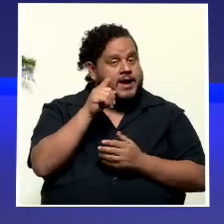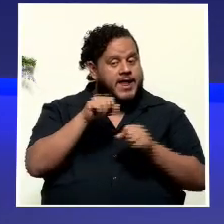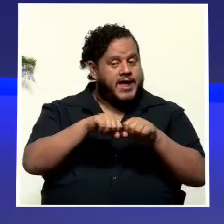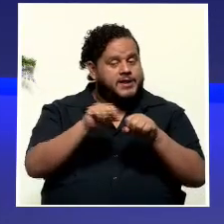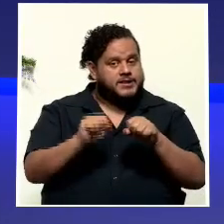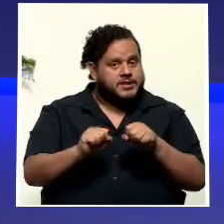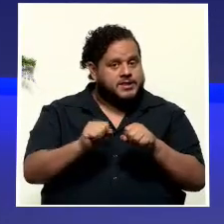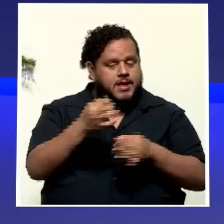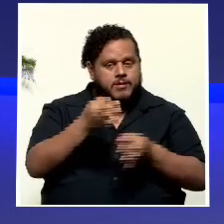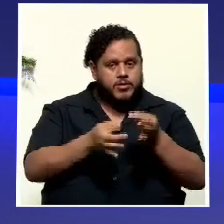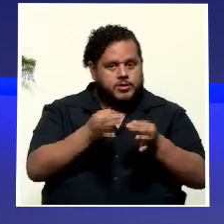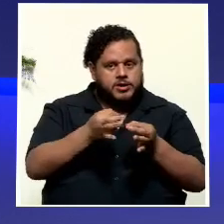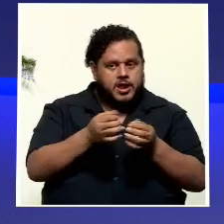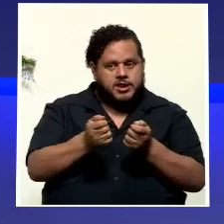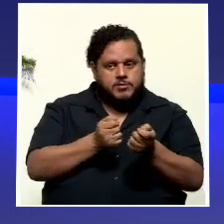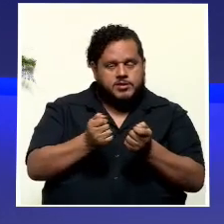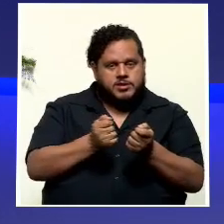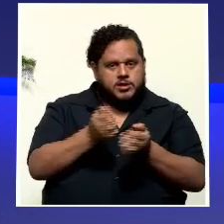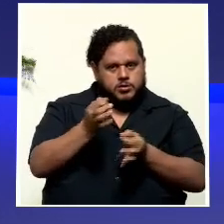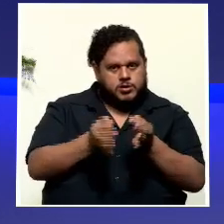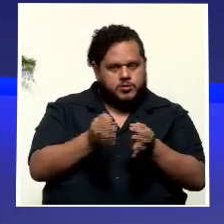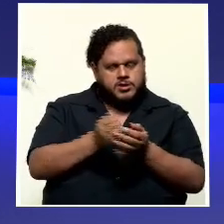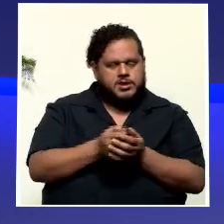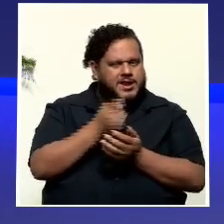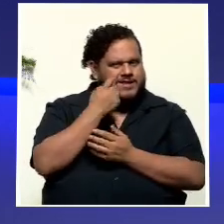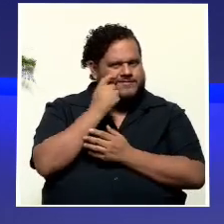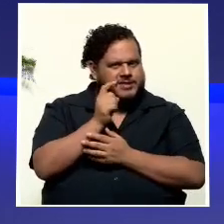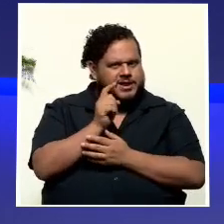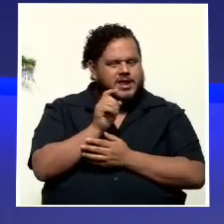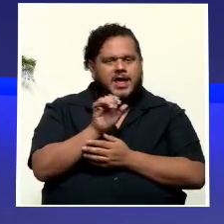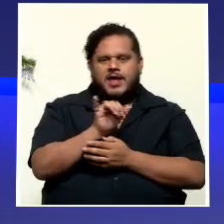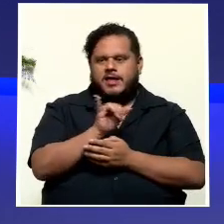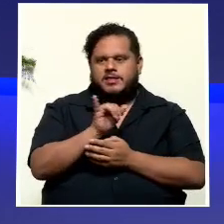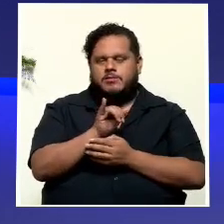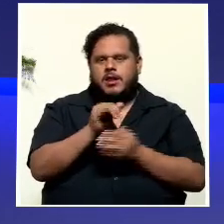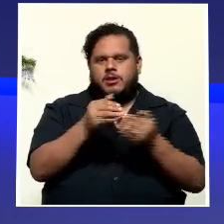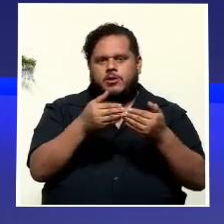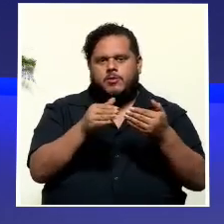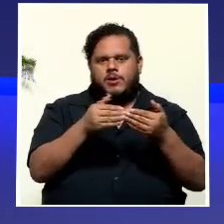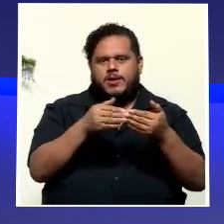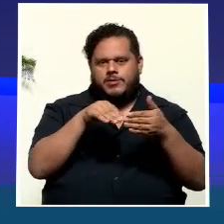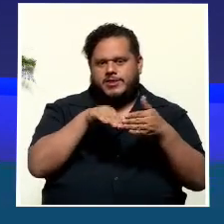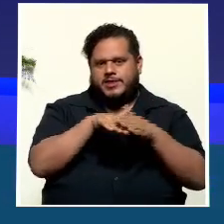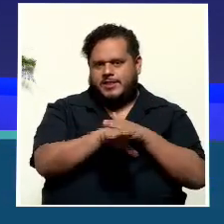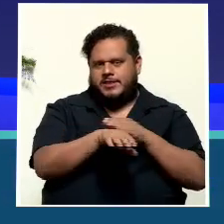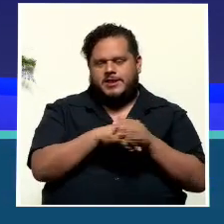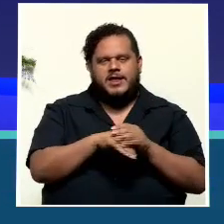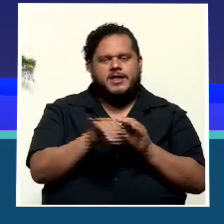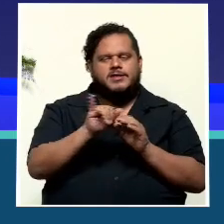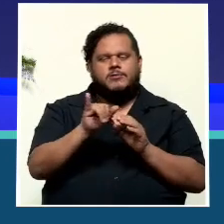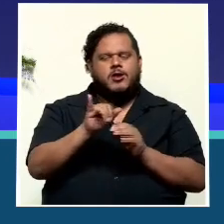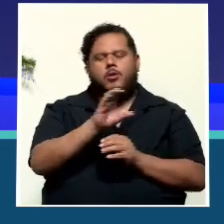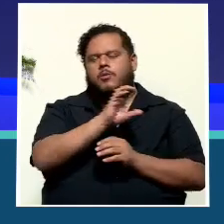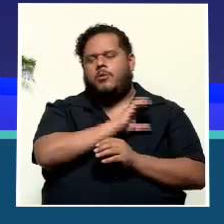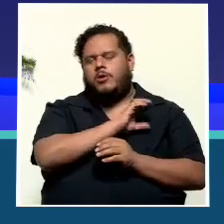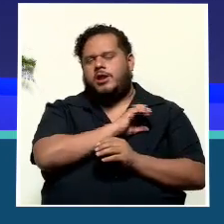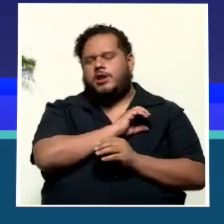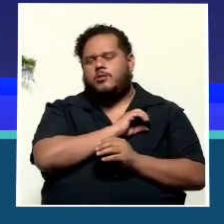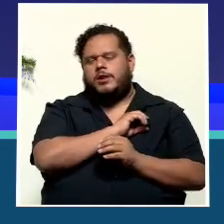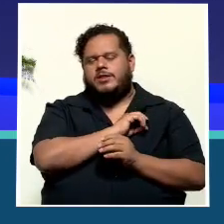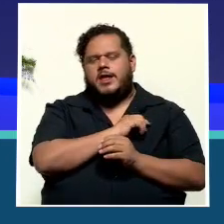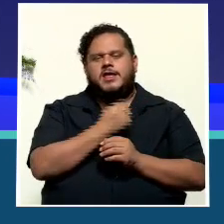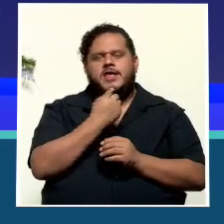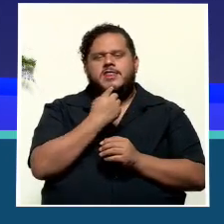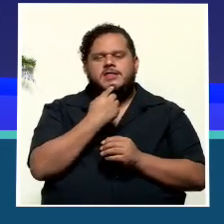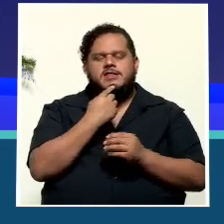de administración de justicia, la Fiscalía es como la puerta de entrada. Es como el guardián, digamos, que dice quién pasa